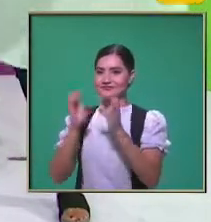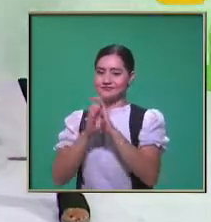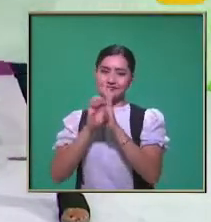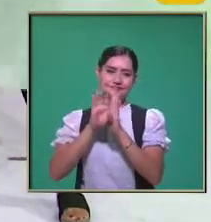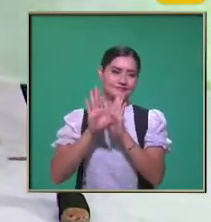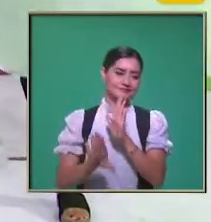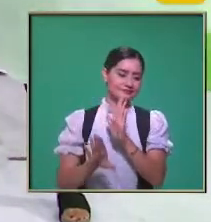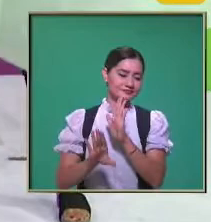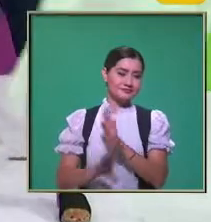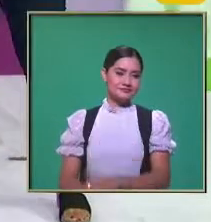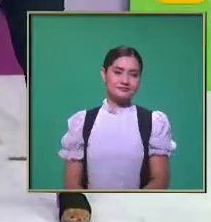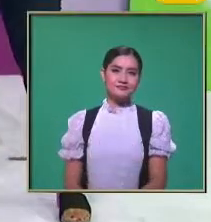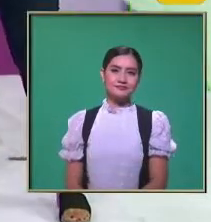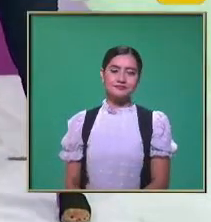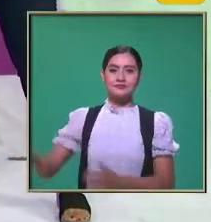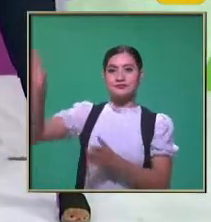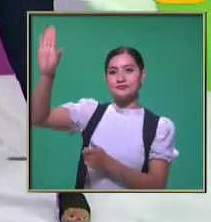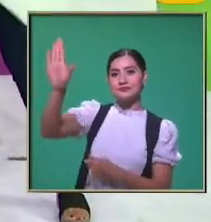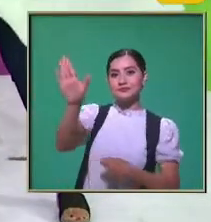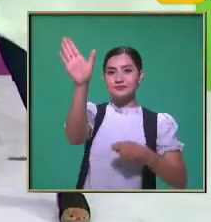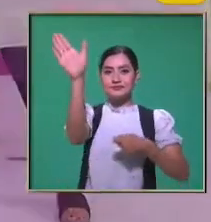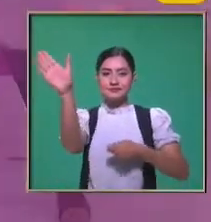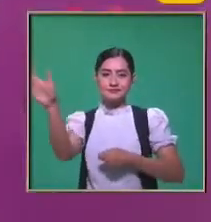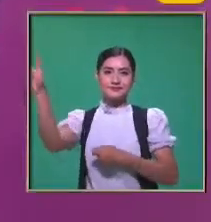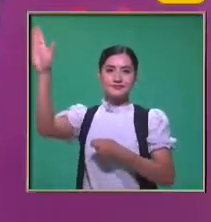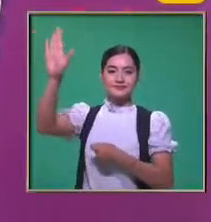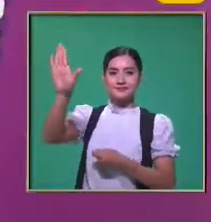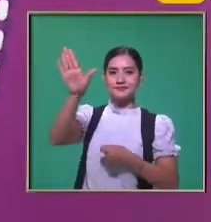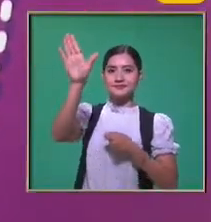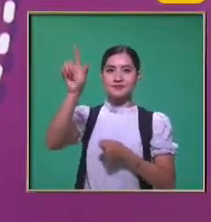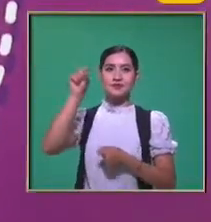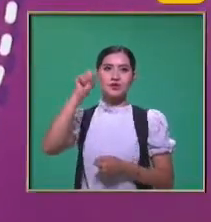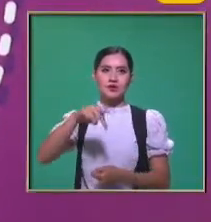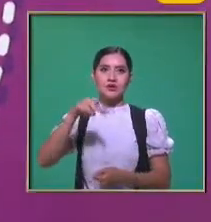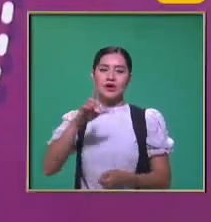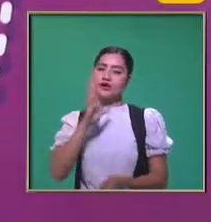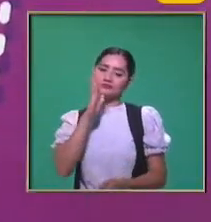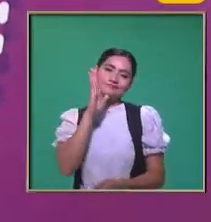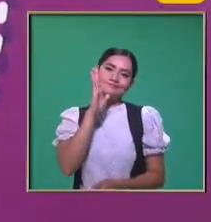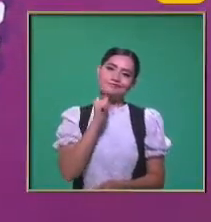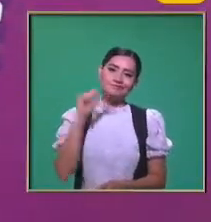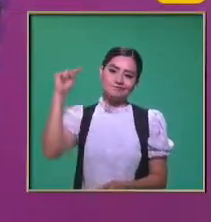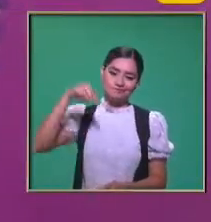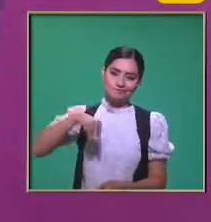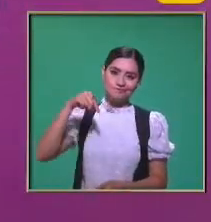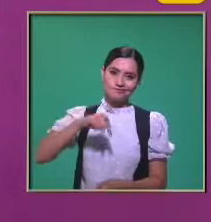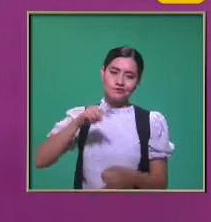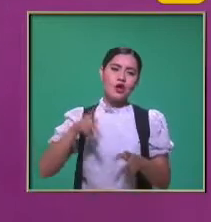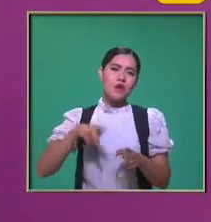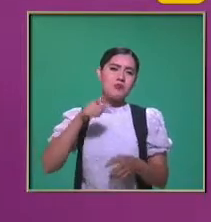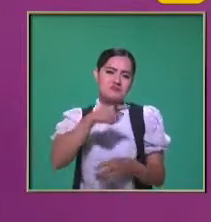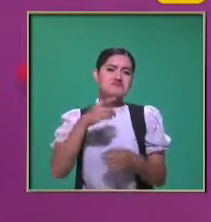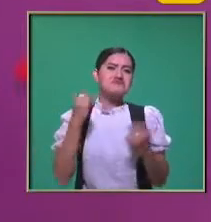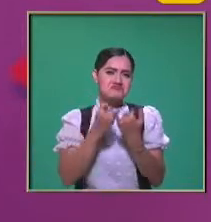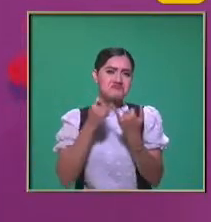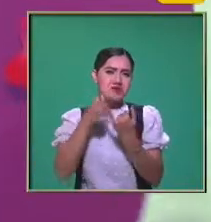cuando volamos un cometa, nosotros pues aquí no nos podíamos traer un cometa para volarlo, lamentablemente, sí, pero si nos hubiera